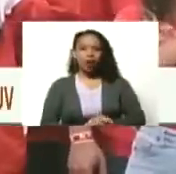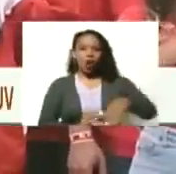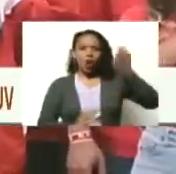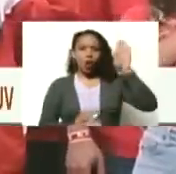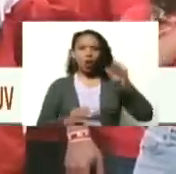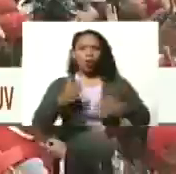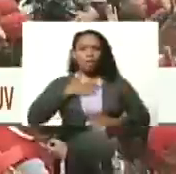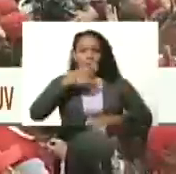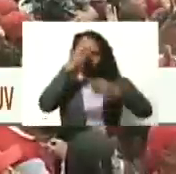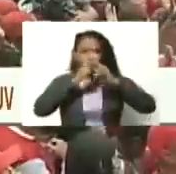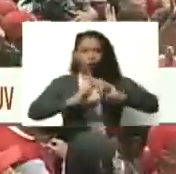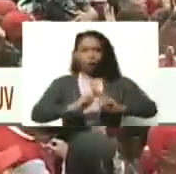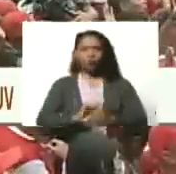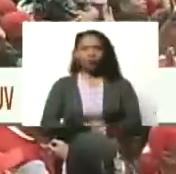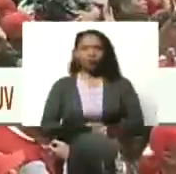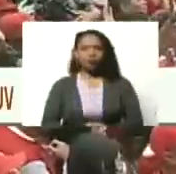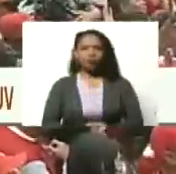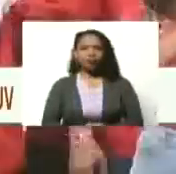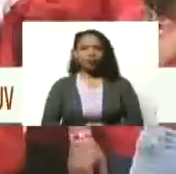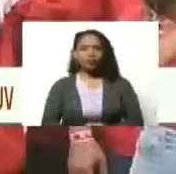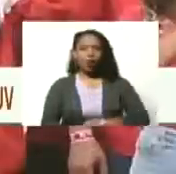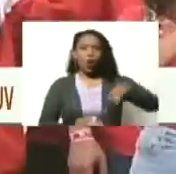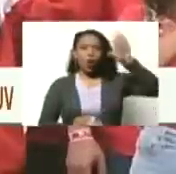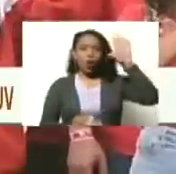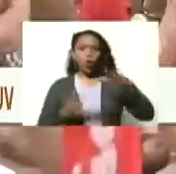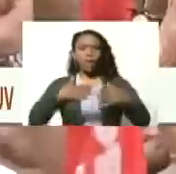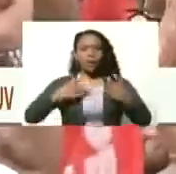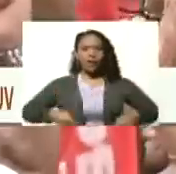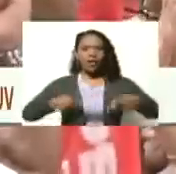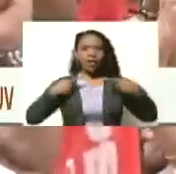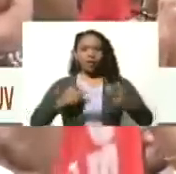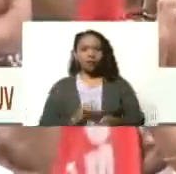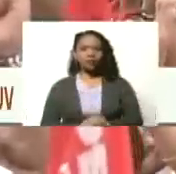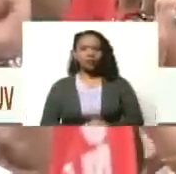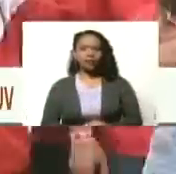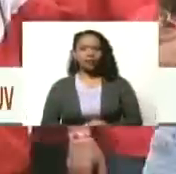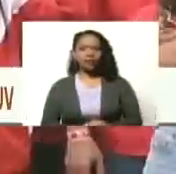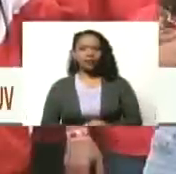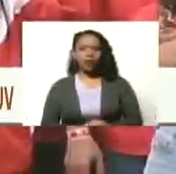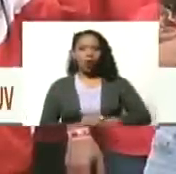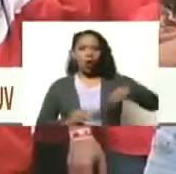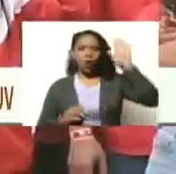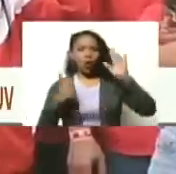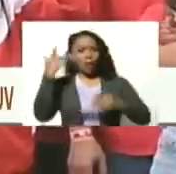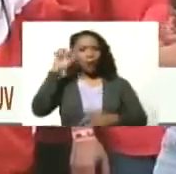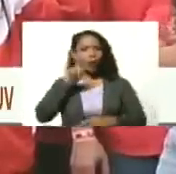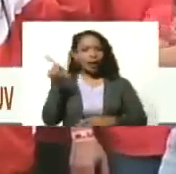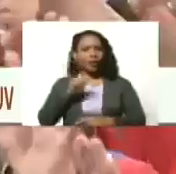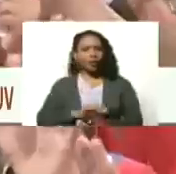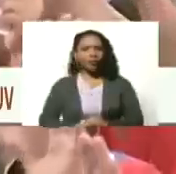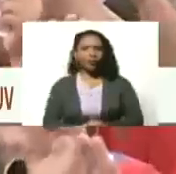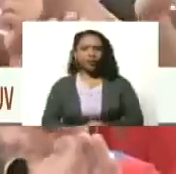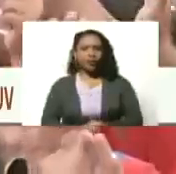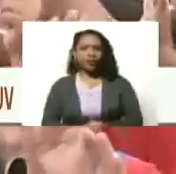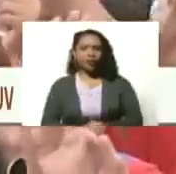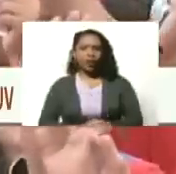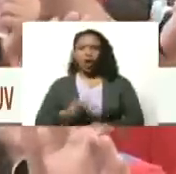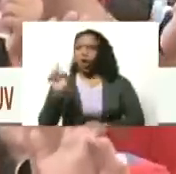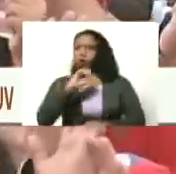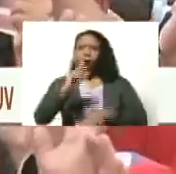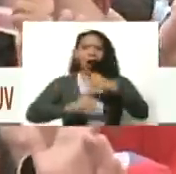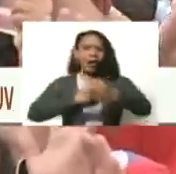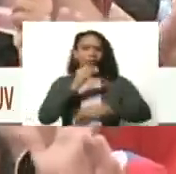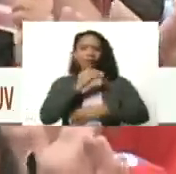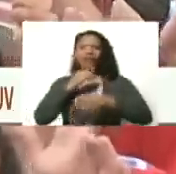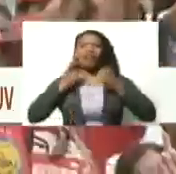Juro por mi honor. Juro por mi vida. Juro por ellos. Que no daré